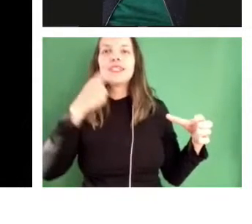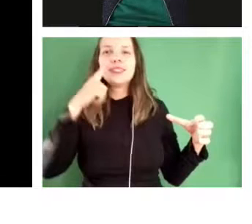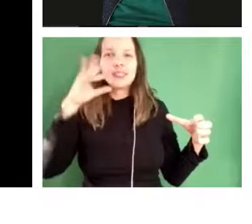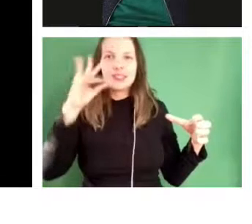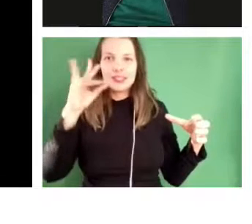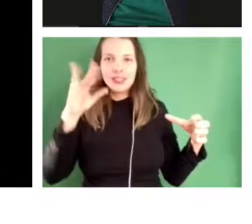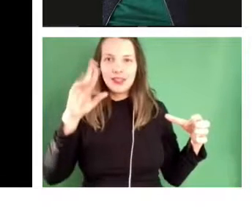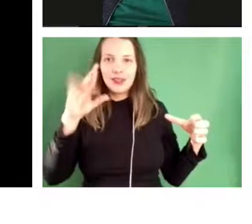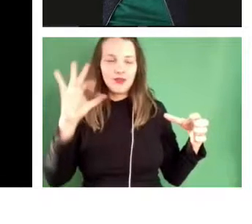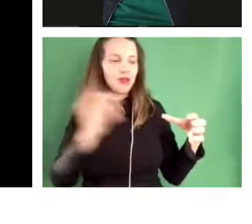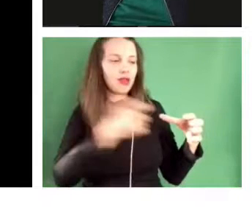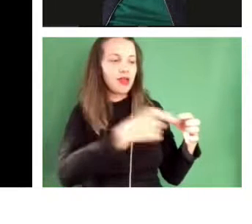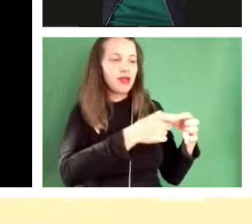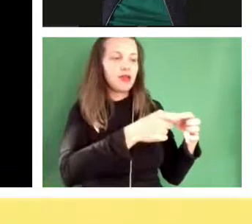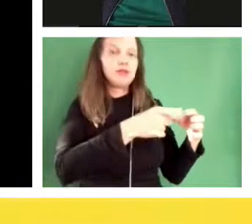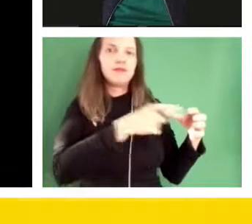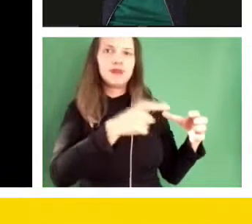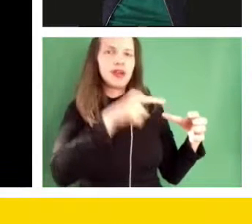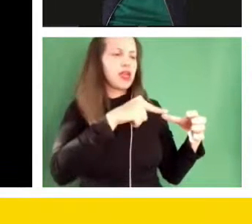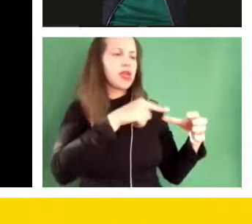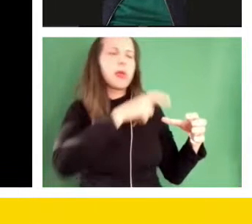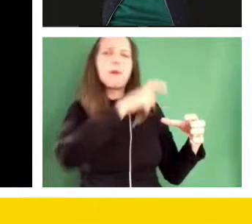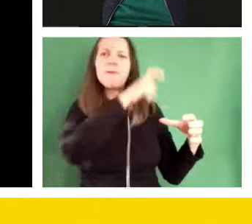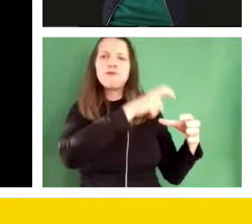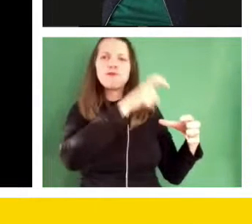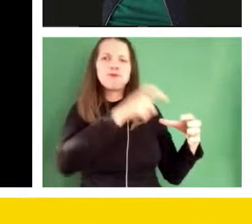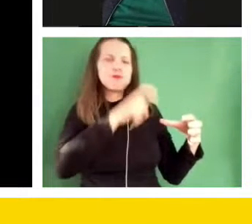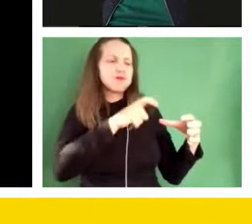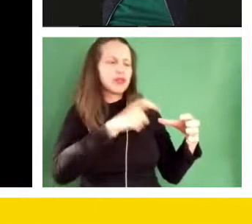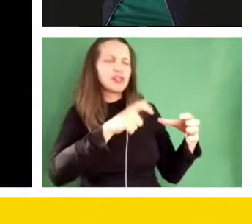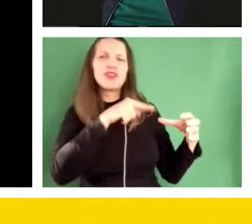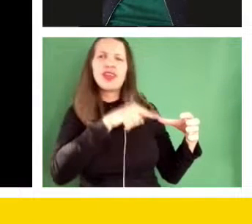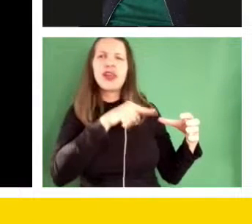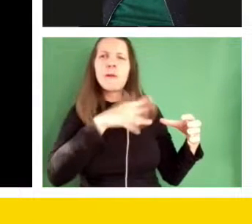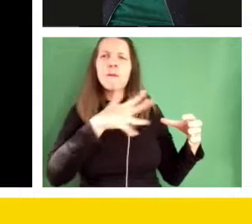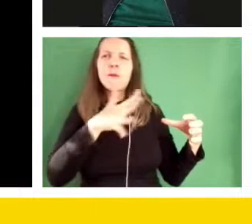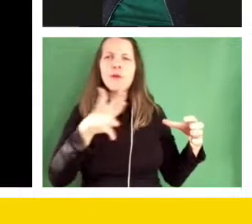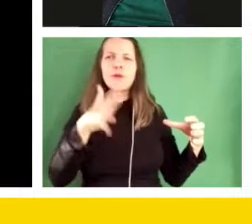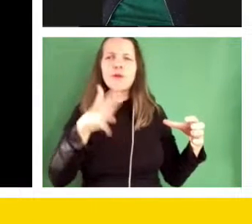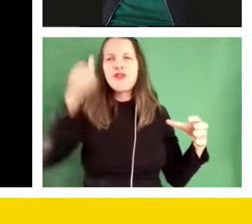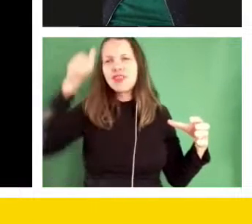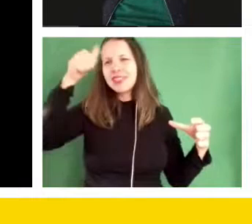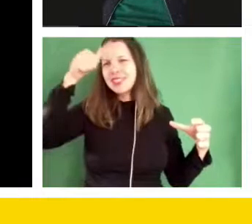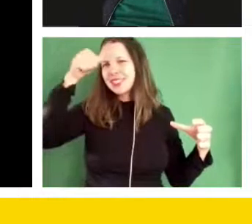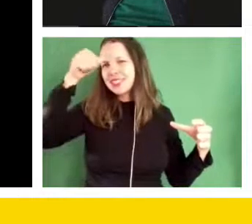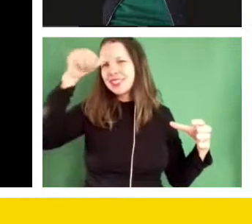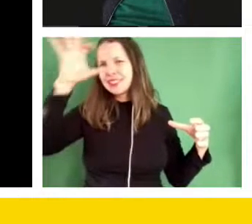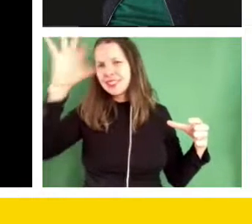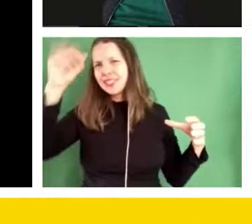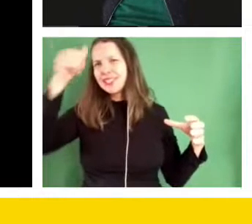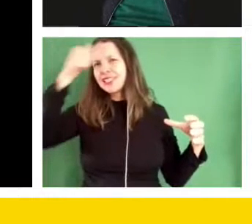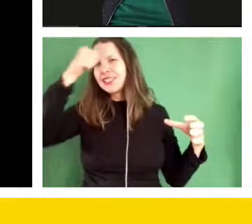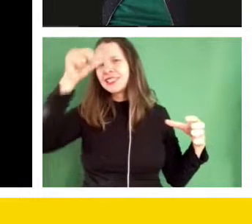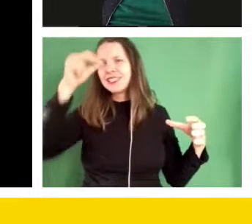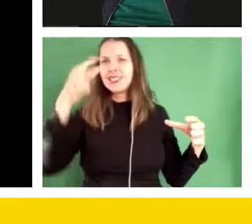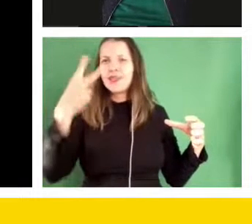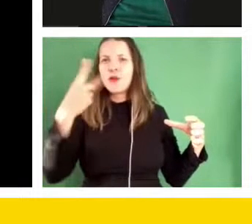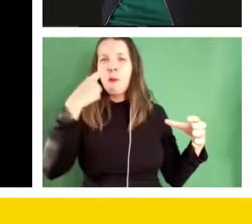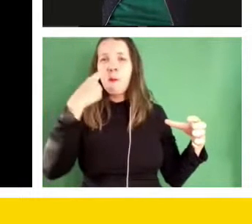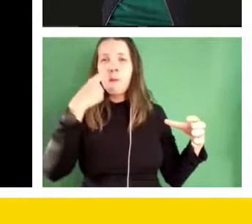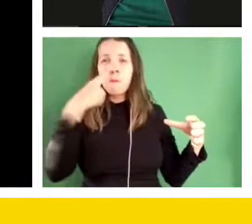que bordea los 60, 62 mil personas que viven en el distrito. Lo más importante es